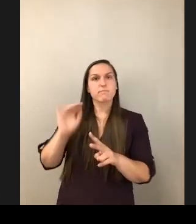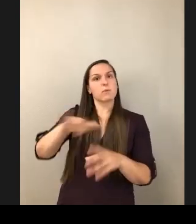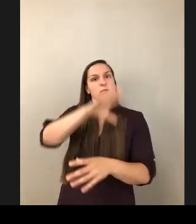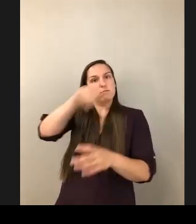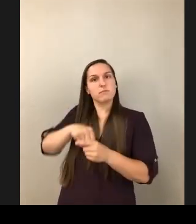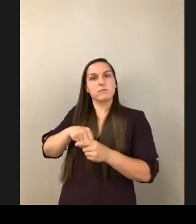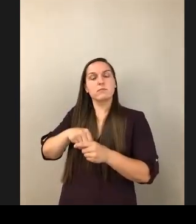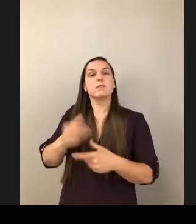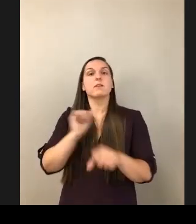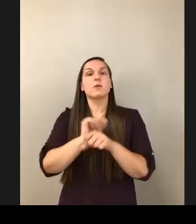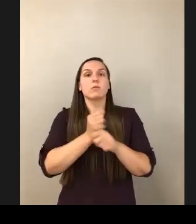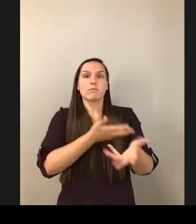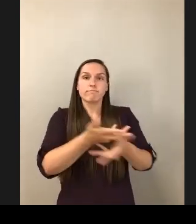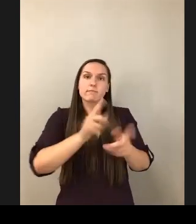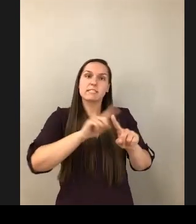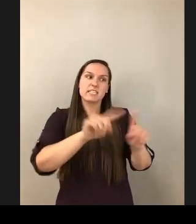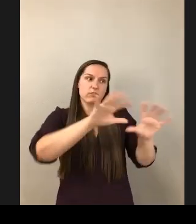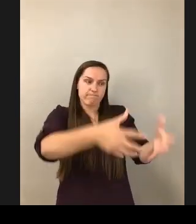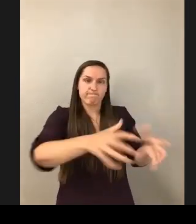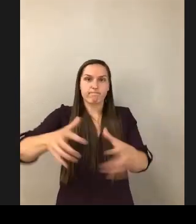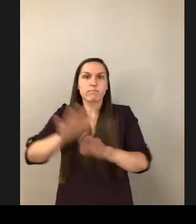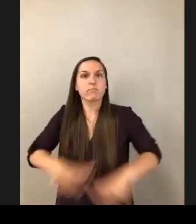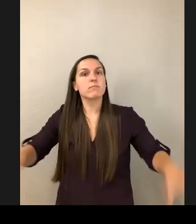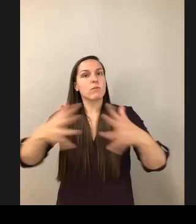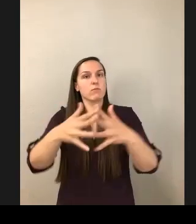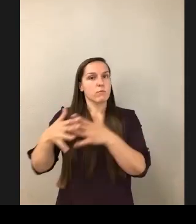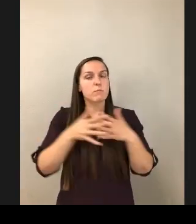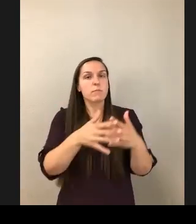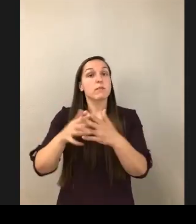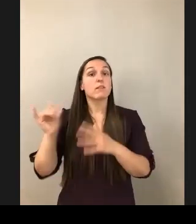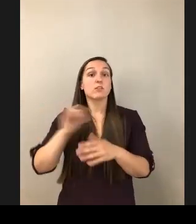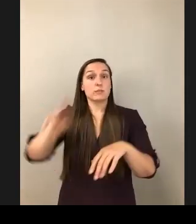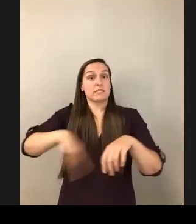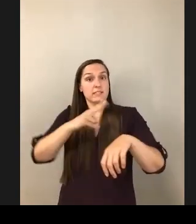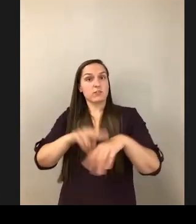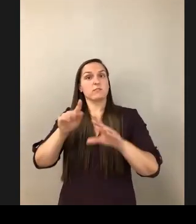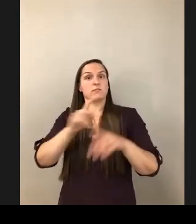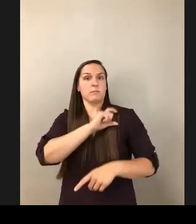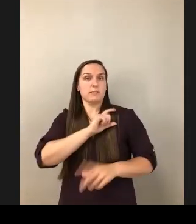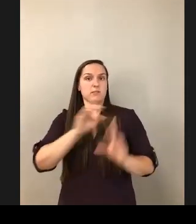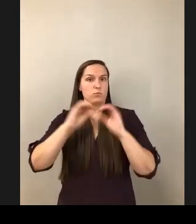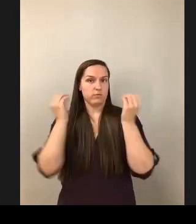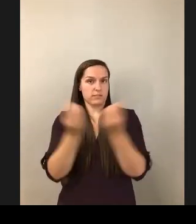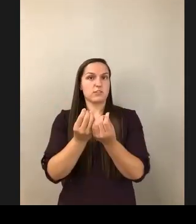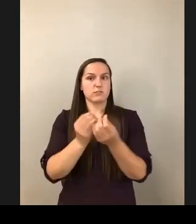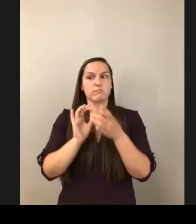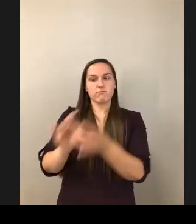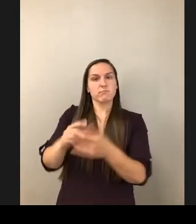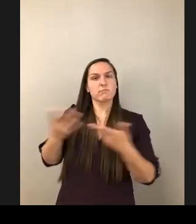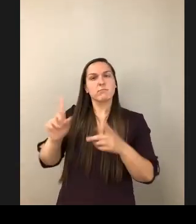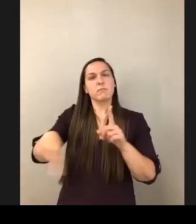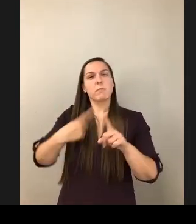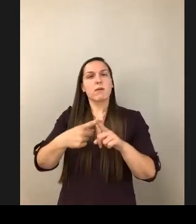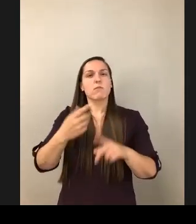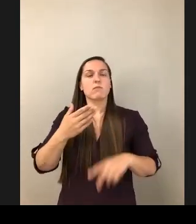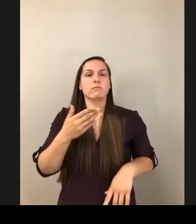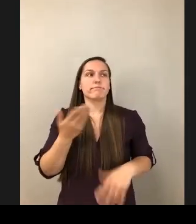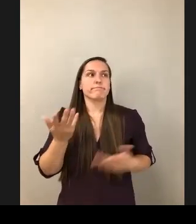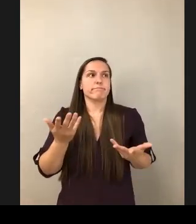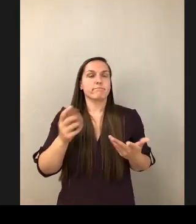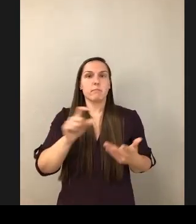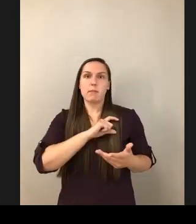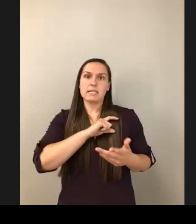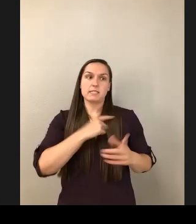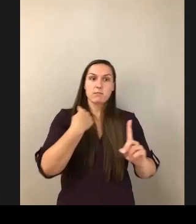policía forma parte de eso. Tuve la oportunidad de trabajar con diferentes coaliciones, organizaciones nacionales